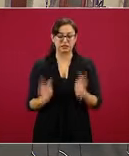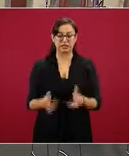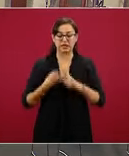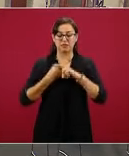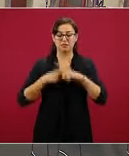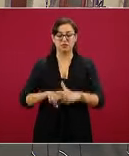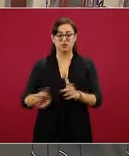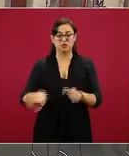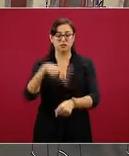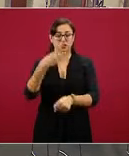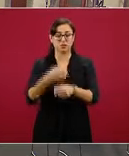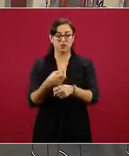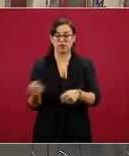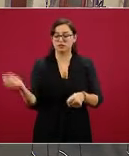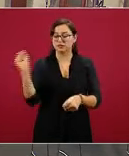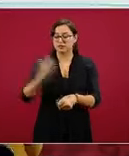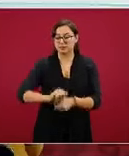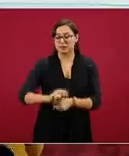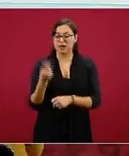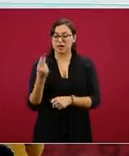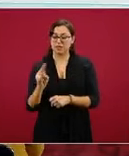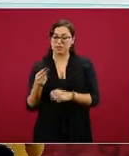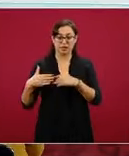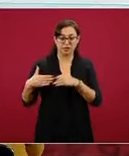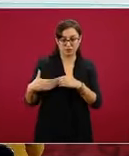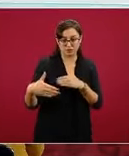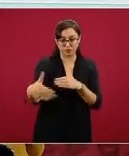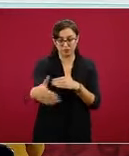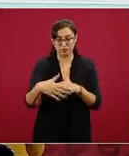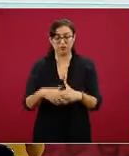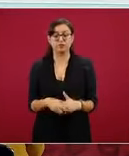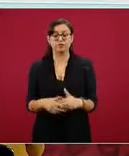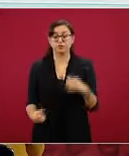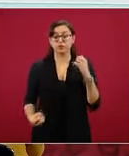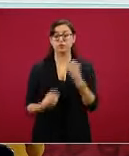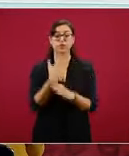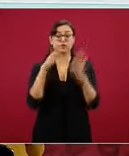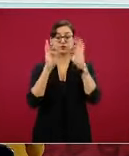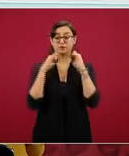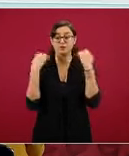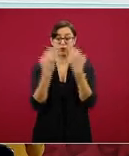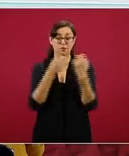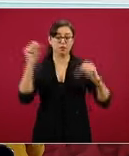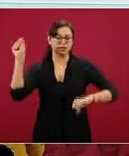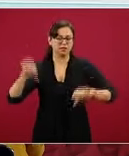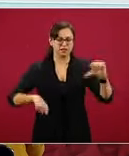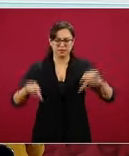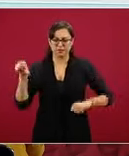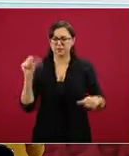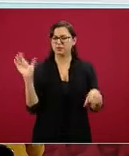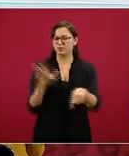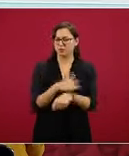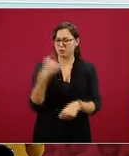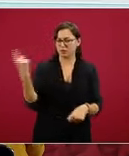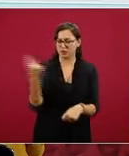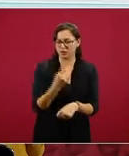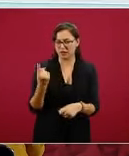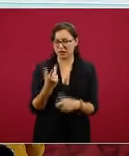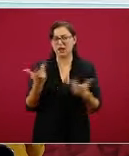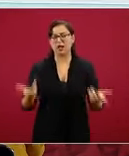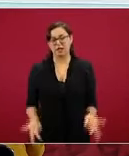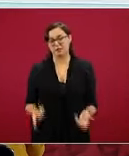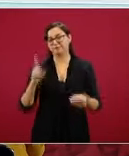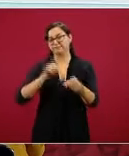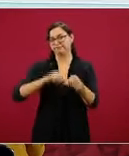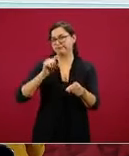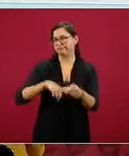noviembre, nueva normalidad que, como todos ustedes saben, se caracteriza precisamente por las intervenciones, acciones del